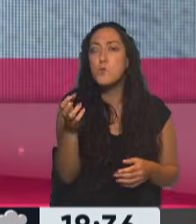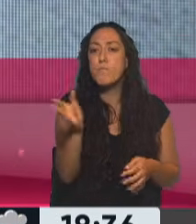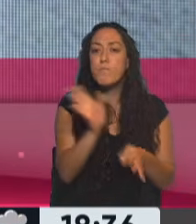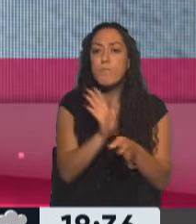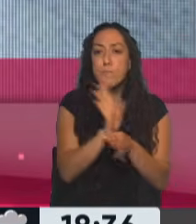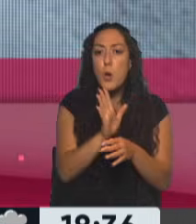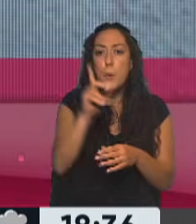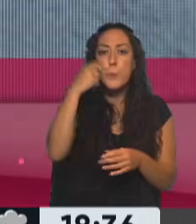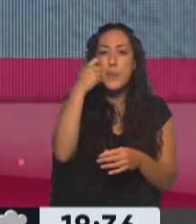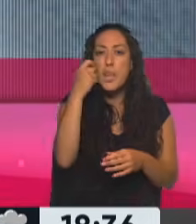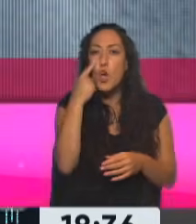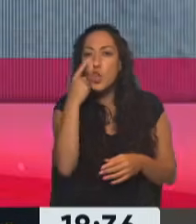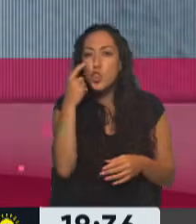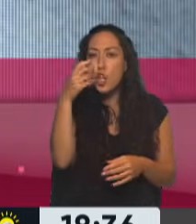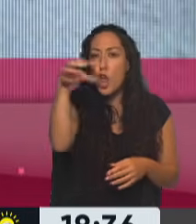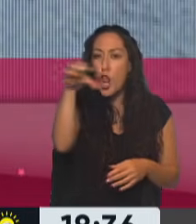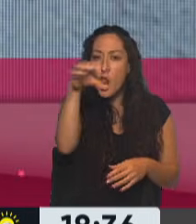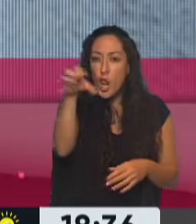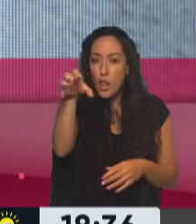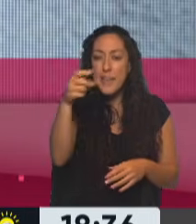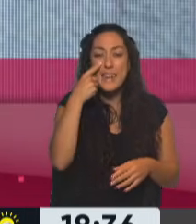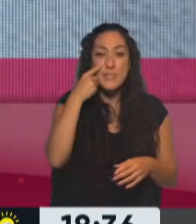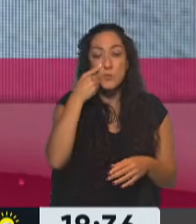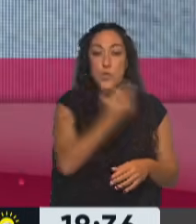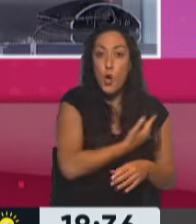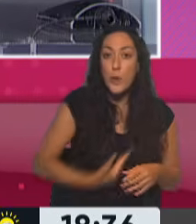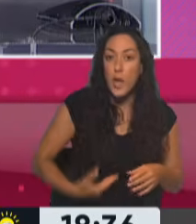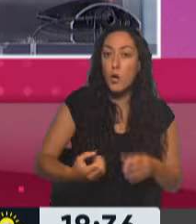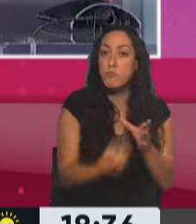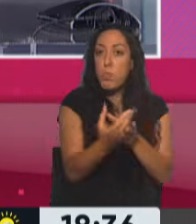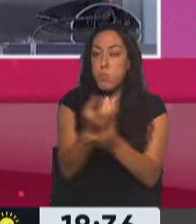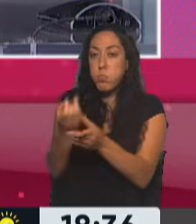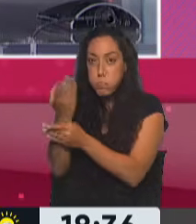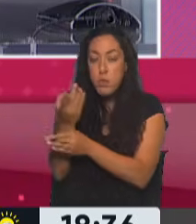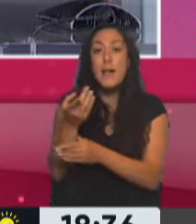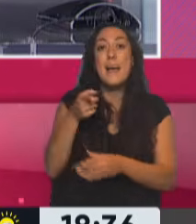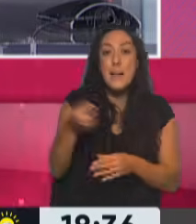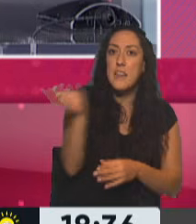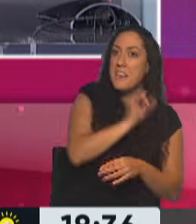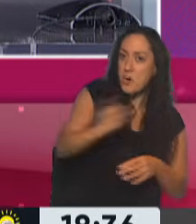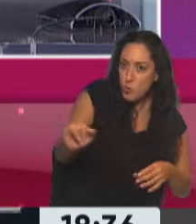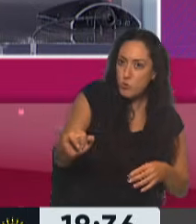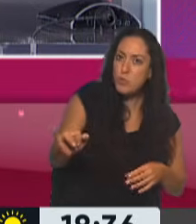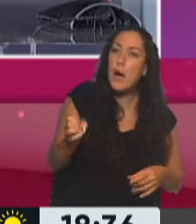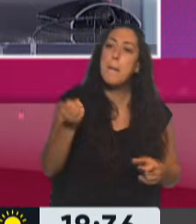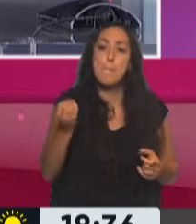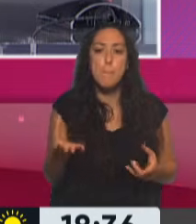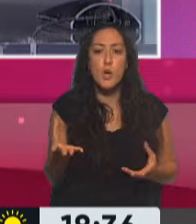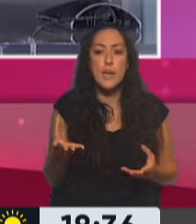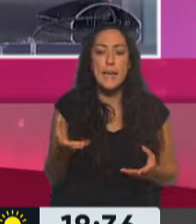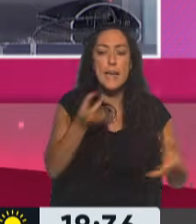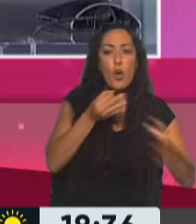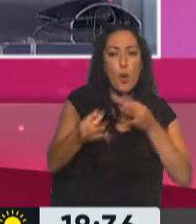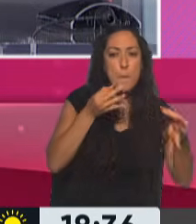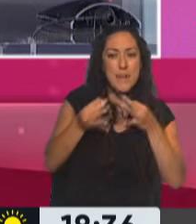de videovigilancia generados por instituciones del gobierno de Estados Unidos. Pero lo que hacían es de alguna manera interactuar con